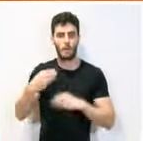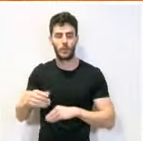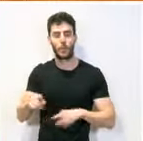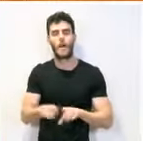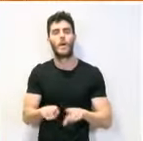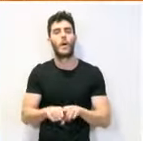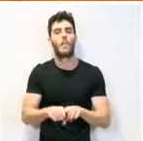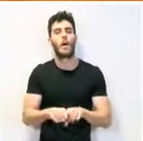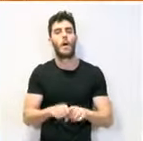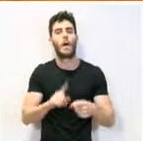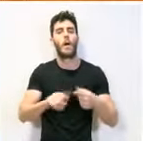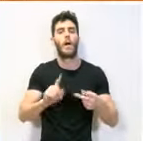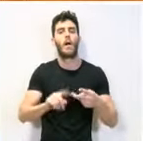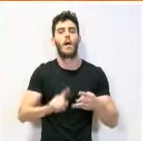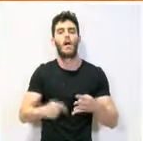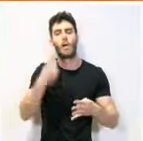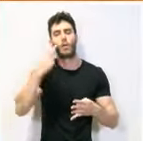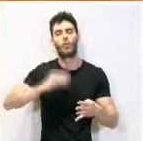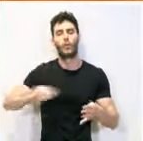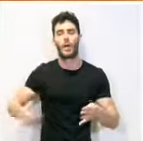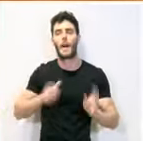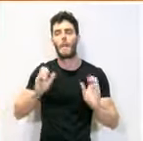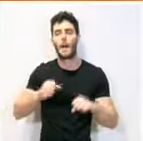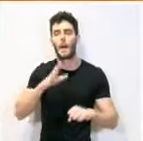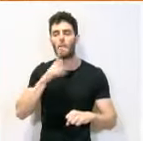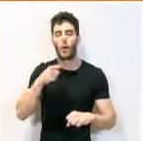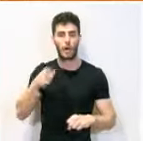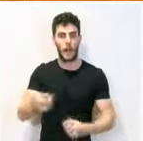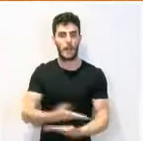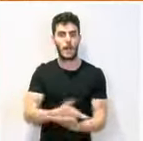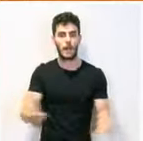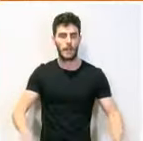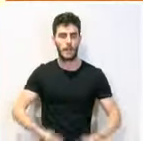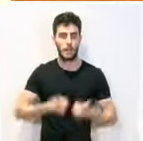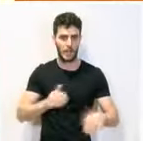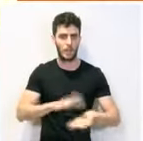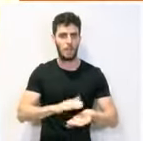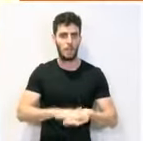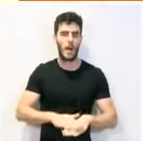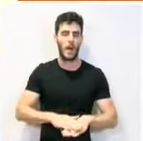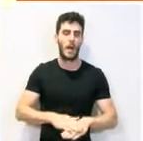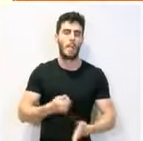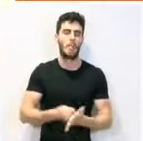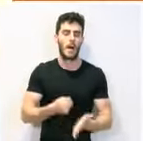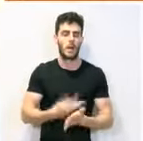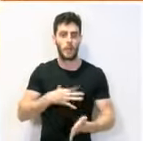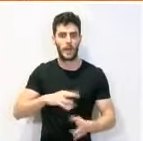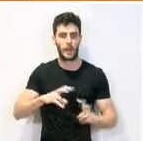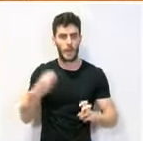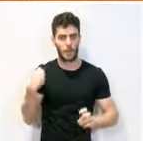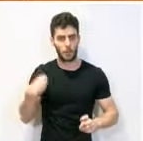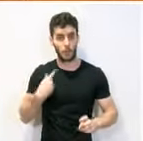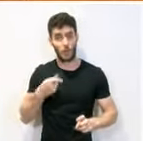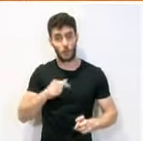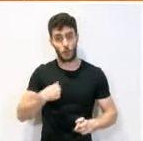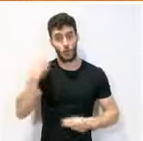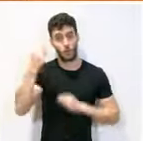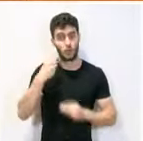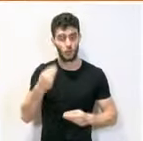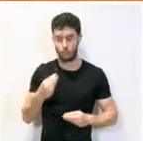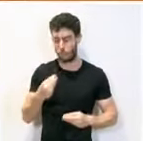la vivienda al que más cobra porque parece que tendrá mayor garantía de cobro. Por eso también me choca que se vote en contra